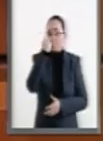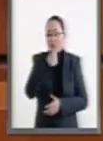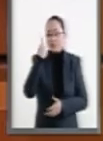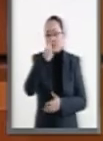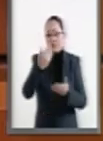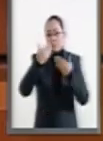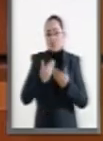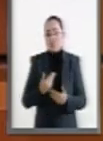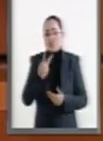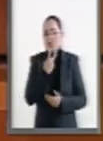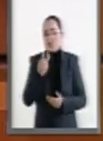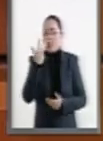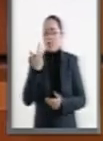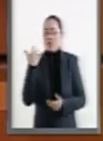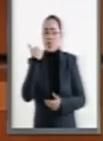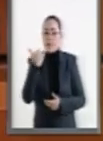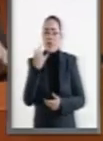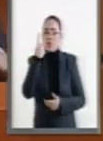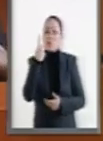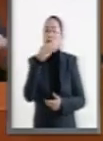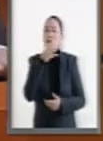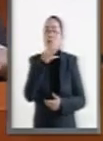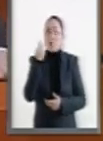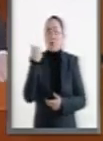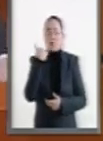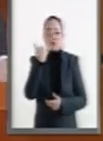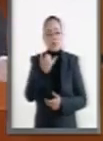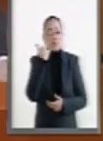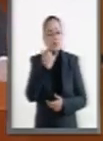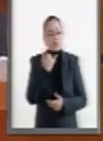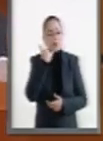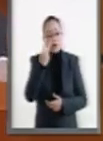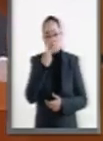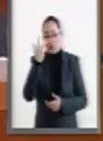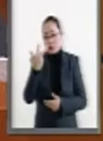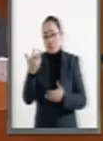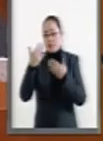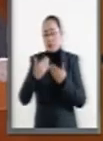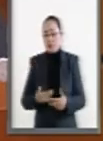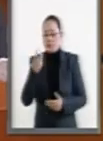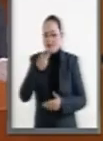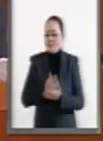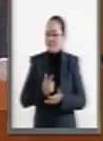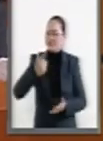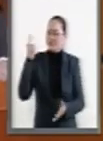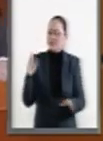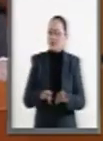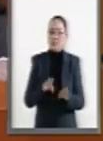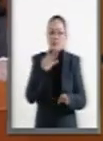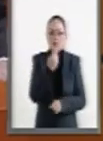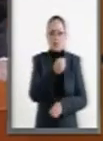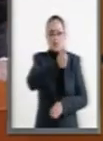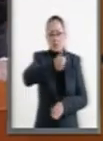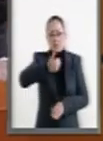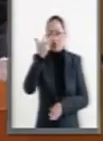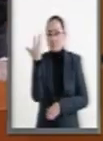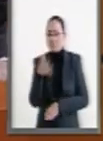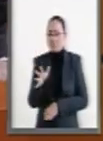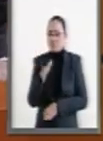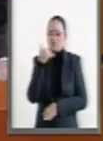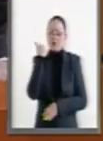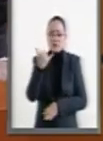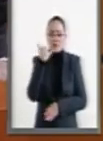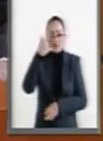208 por cada minuto, lo cual es muy grave, ya que se calcula que de 9 de cada 10 llamadas a